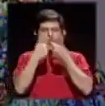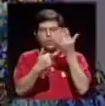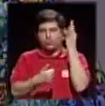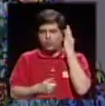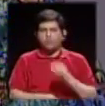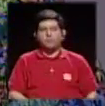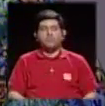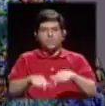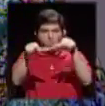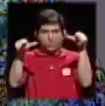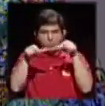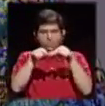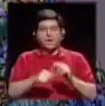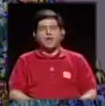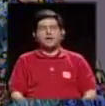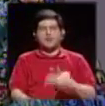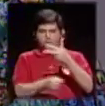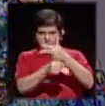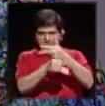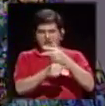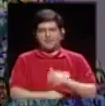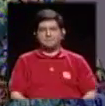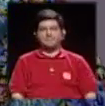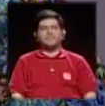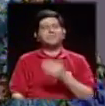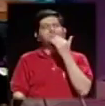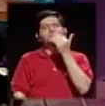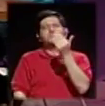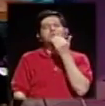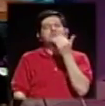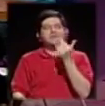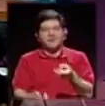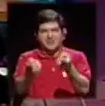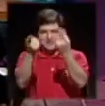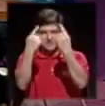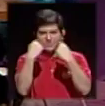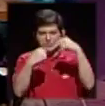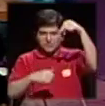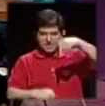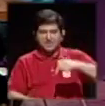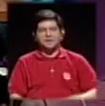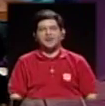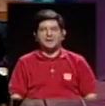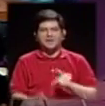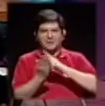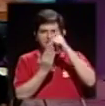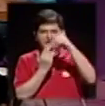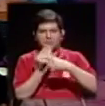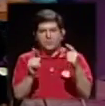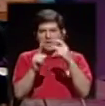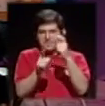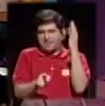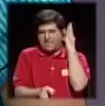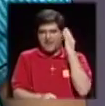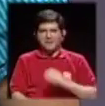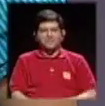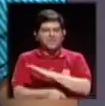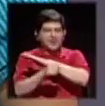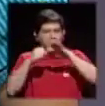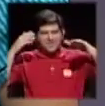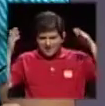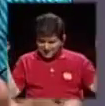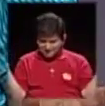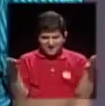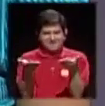del altiplano de Guatemala. Muchas gracias por estar acá acompañándonos a Palabra de Mujer. Son totalmente